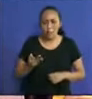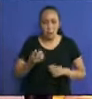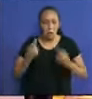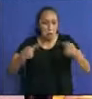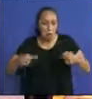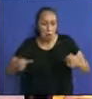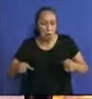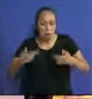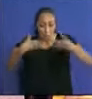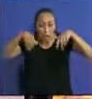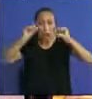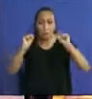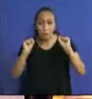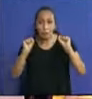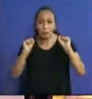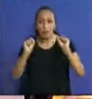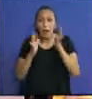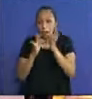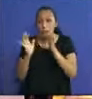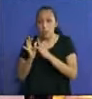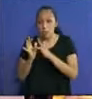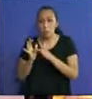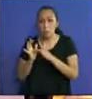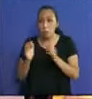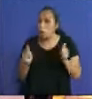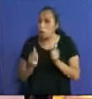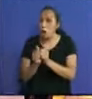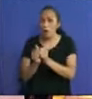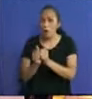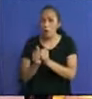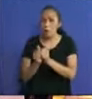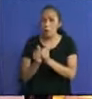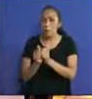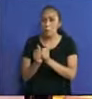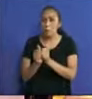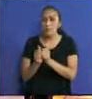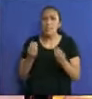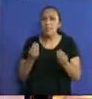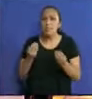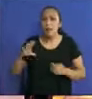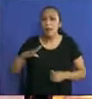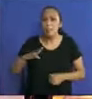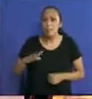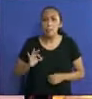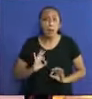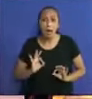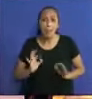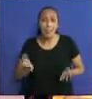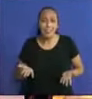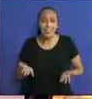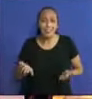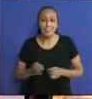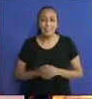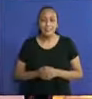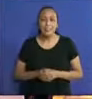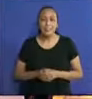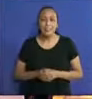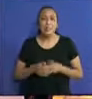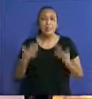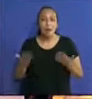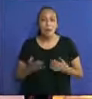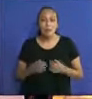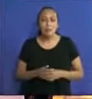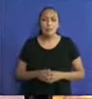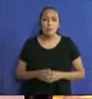¿qué nos puede faltar? Como dice el Salmo 22. Entonces dejemos atrás los lamentos por